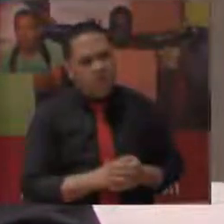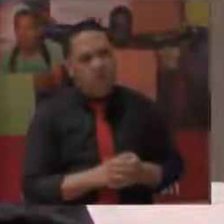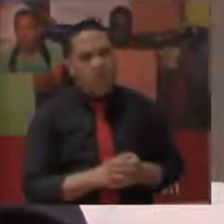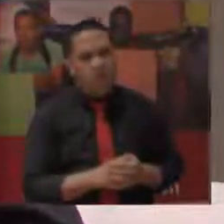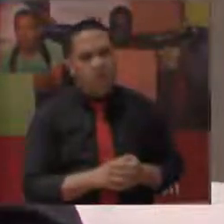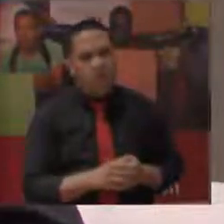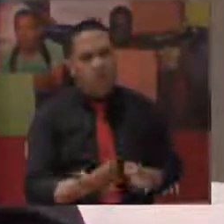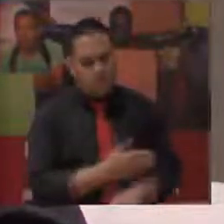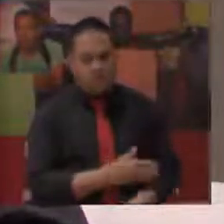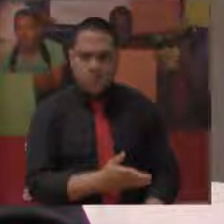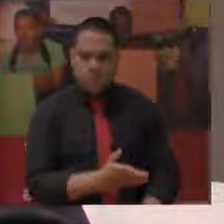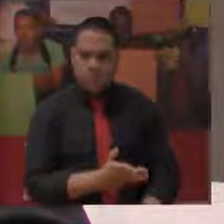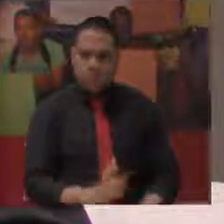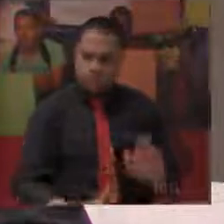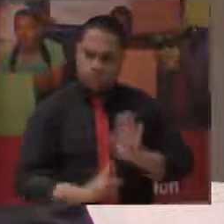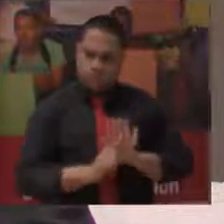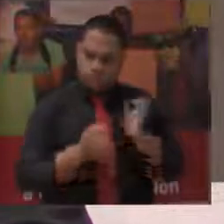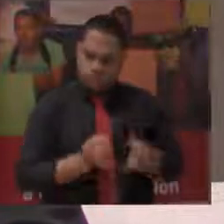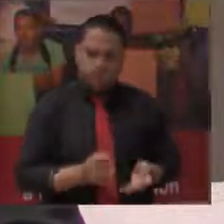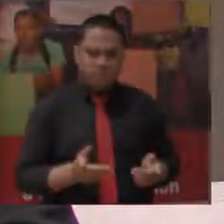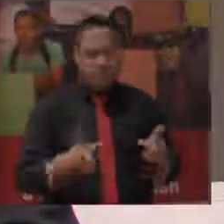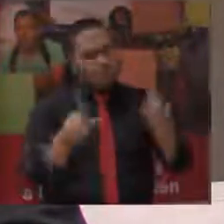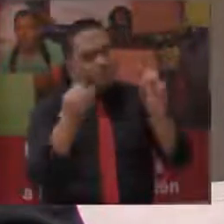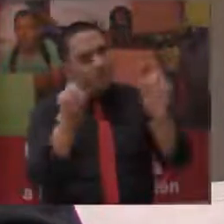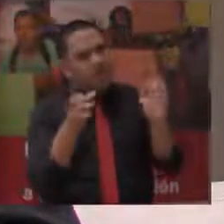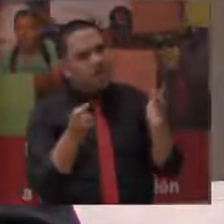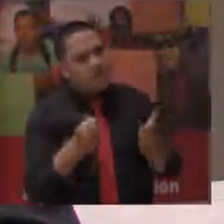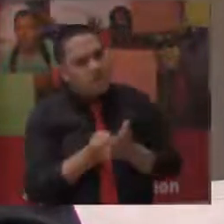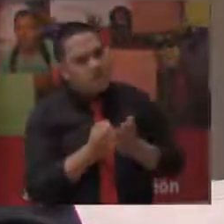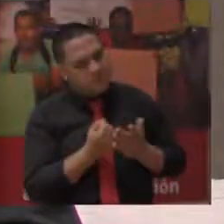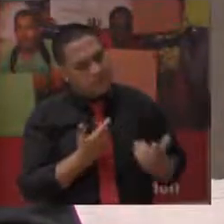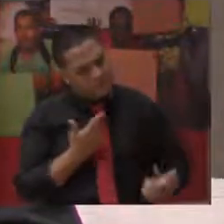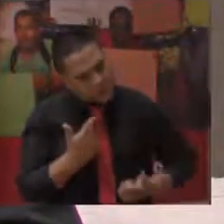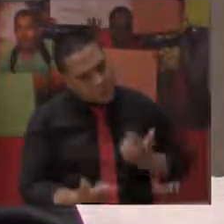de pie con la legalidad, luchando para que puedan